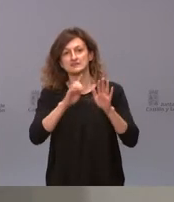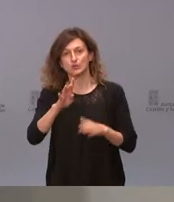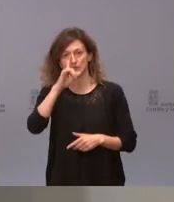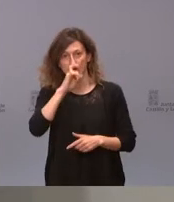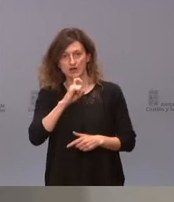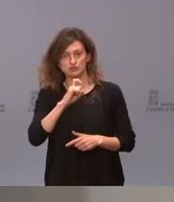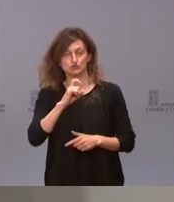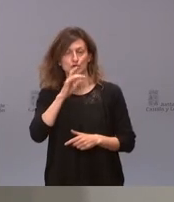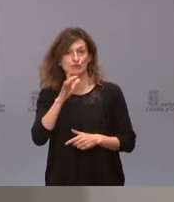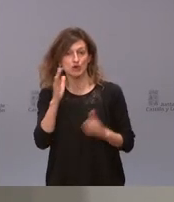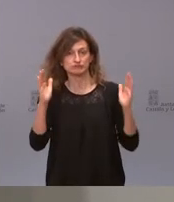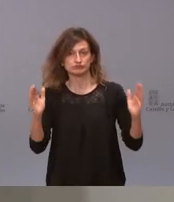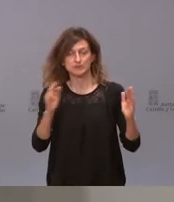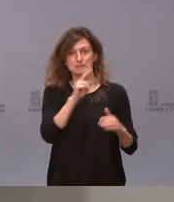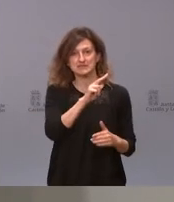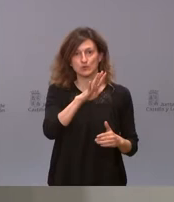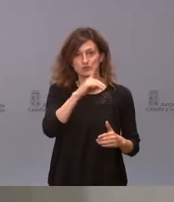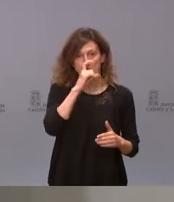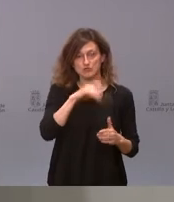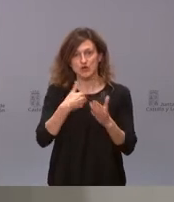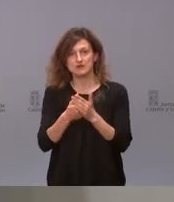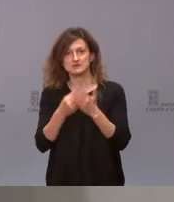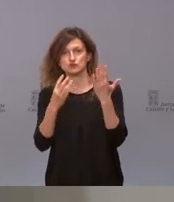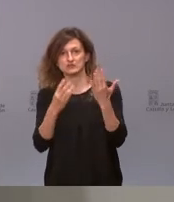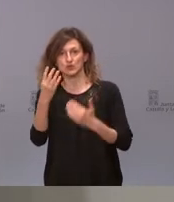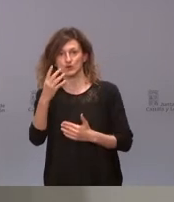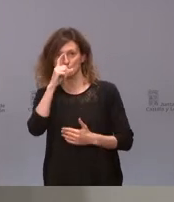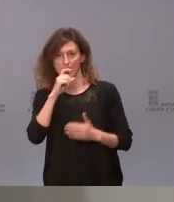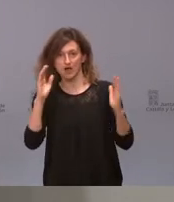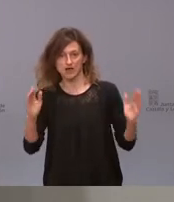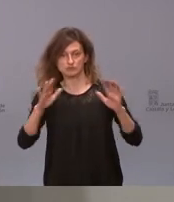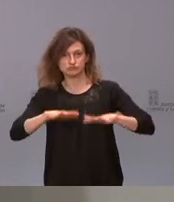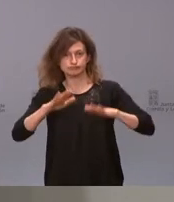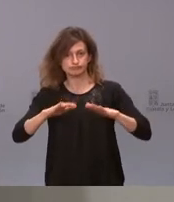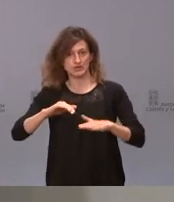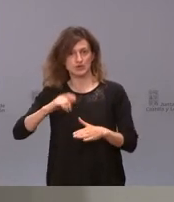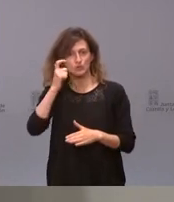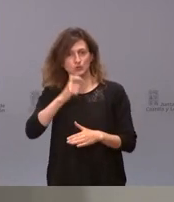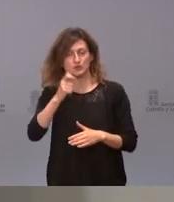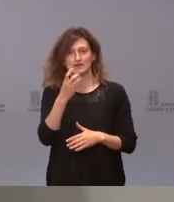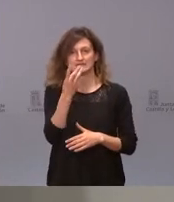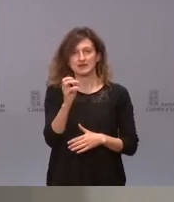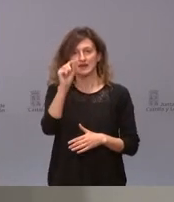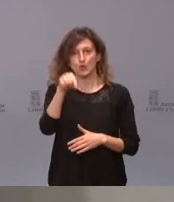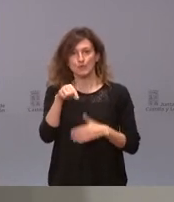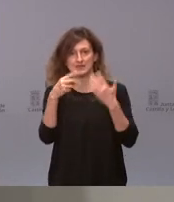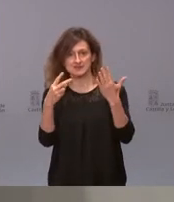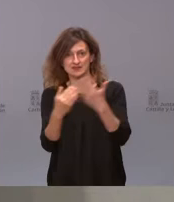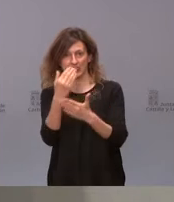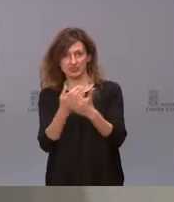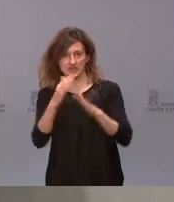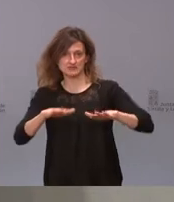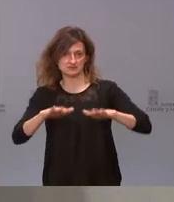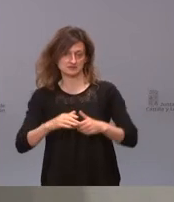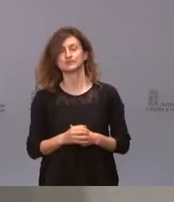con un rango entre 24 y 84 años y una estancia acumulada de 37 días de